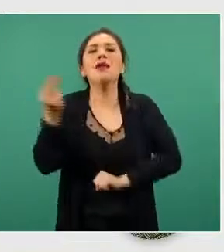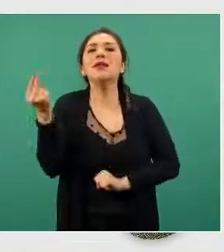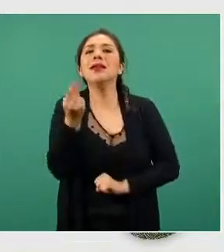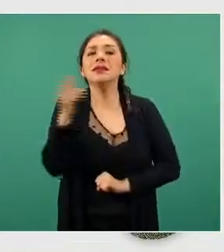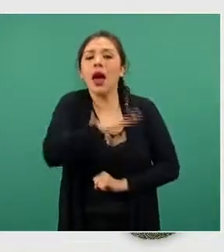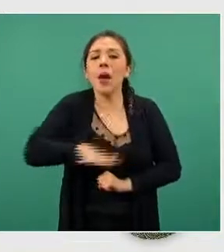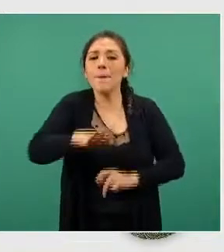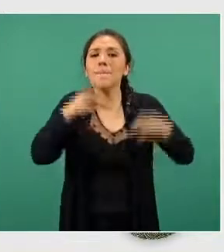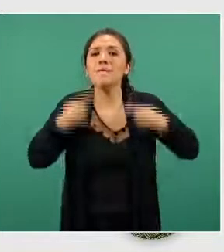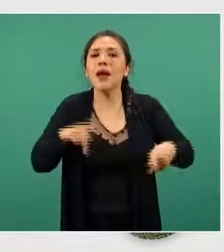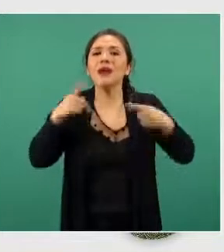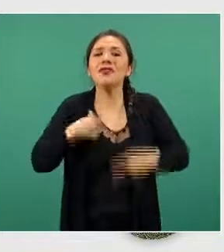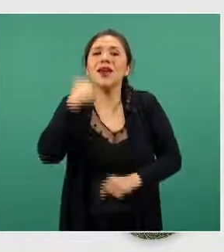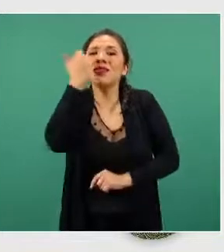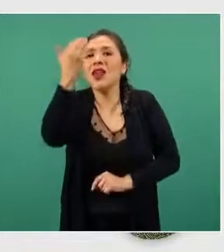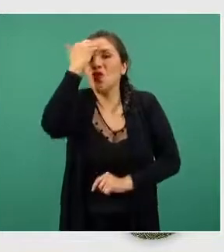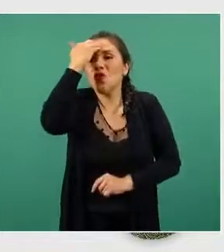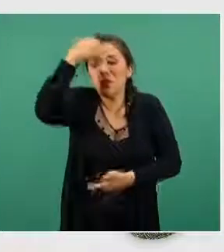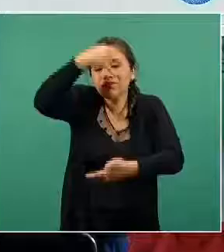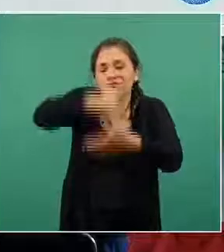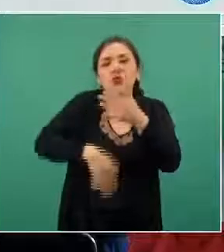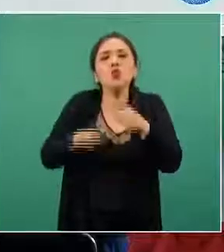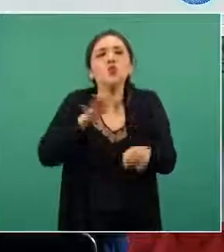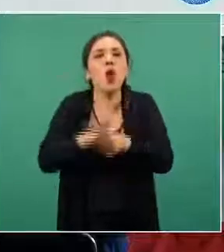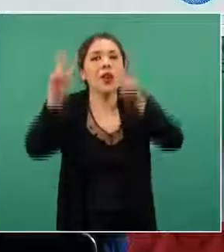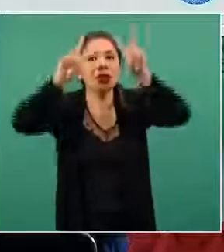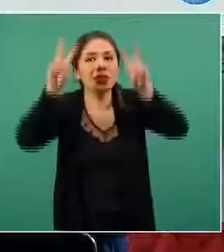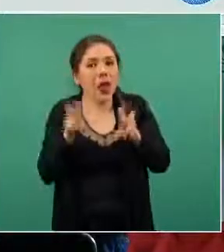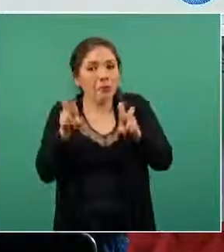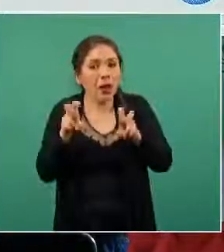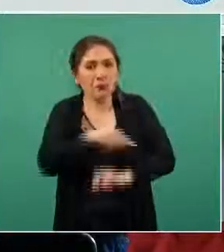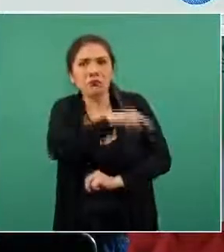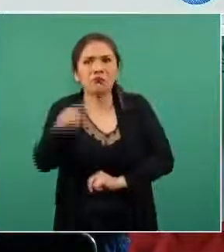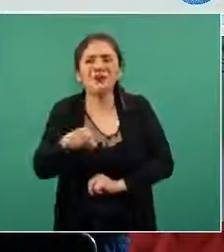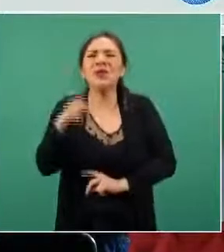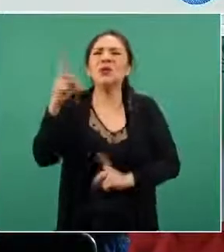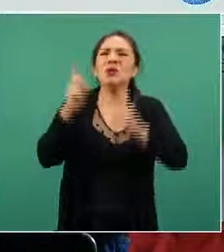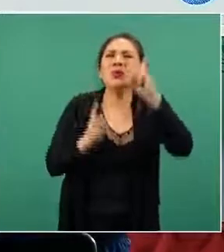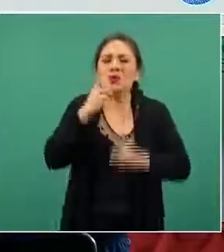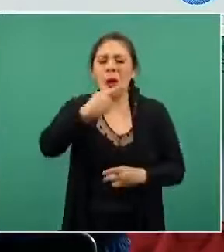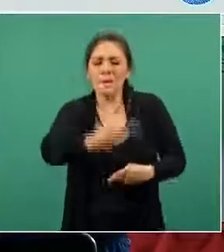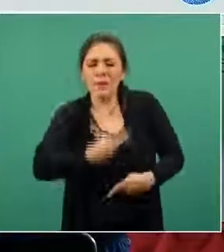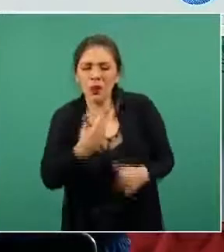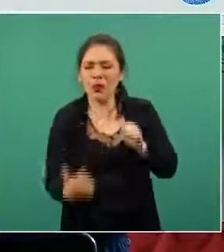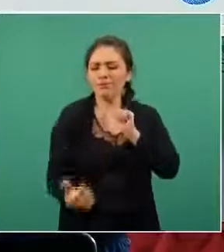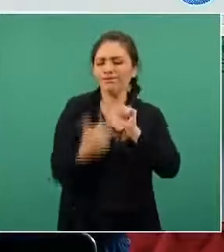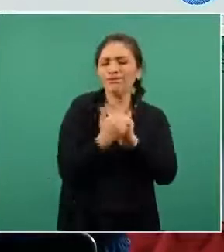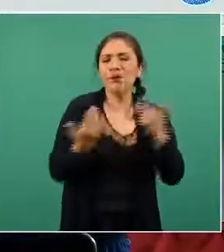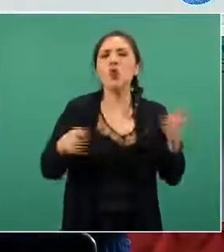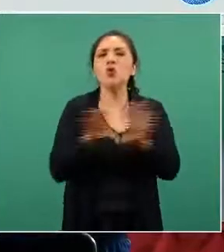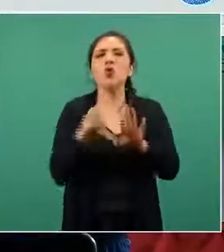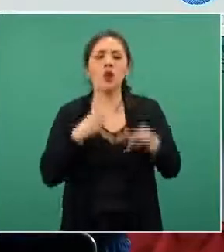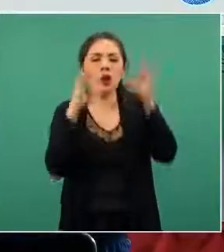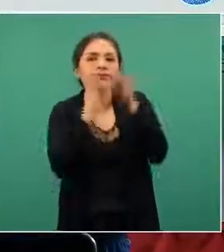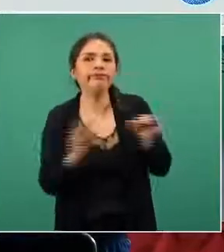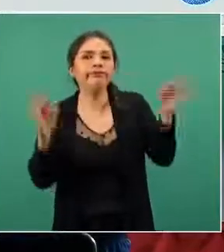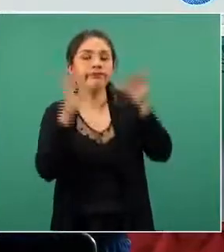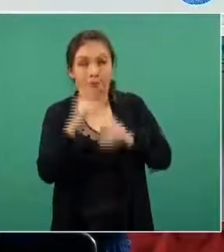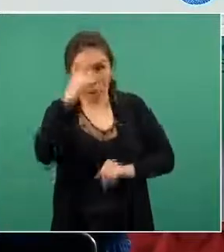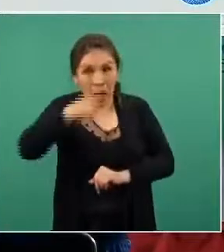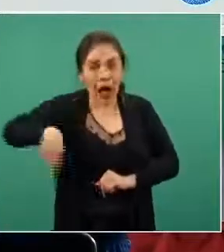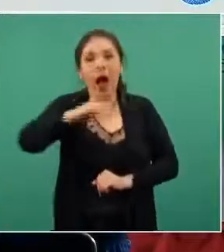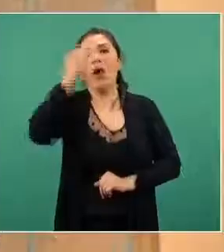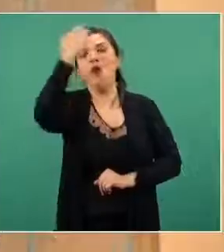la población del personal de salud, temas que ellos nos sugieren preparar para que les podamos exponer, y